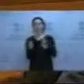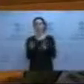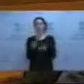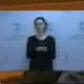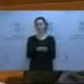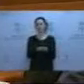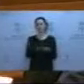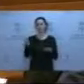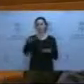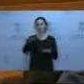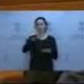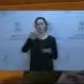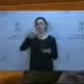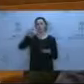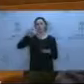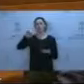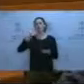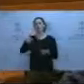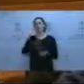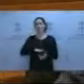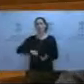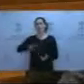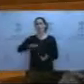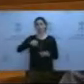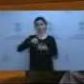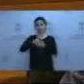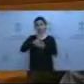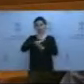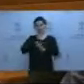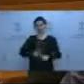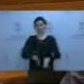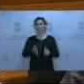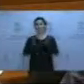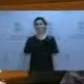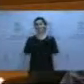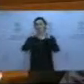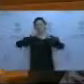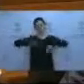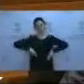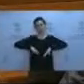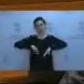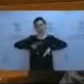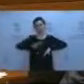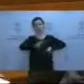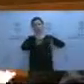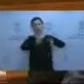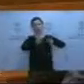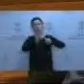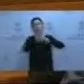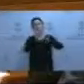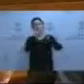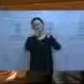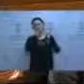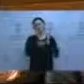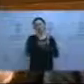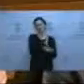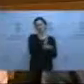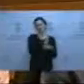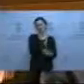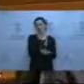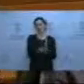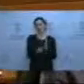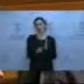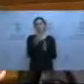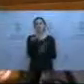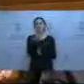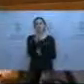del de Villoria, en Laviana, donde ustedes son incapaces ni tan siquiera de reconocer el estado en el que se encuentra. Por lo tanto, la primera pregunta